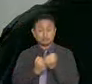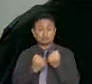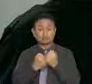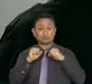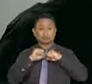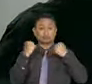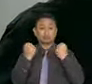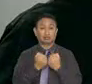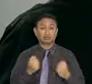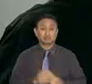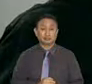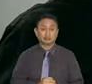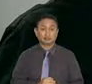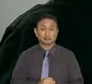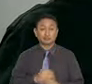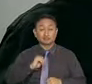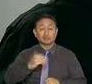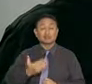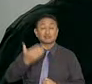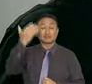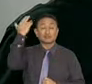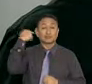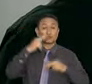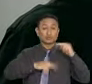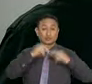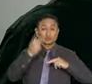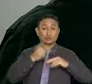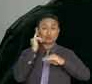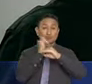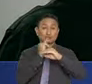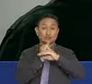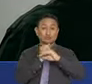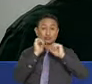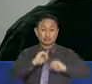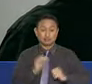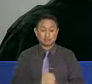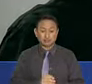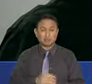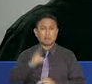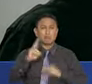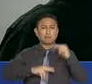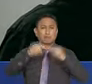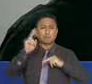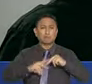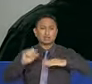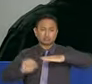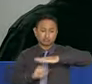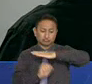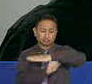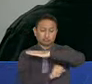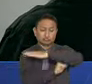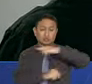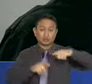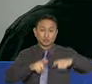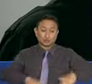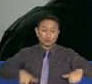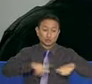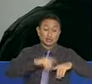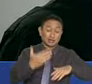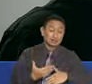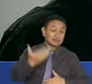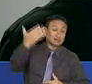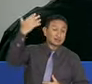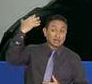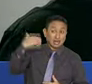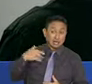las estructuras coloniales sobre todo las iglesias se construyen en gran medida sobre sitios que tenían importancia